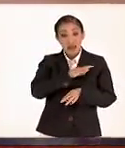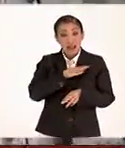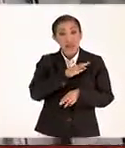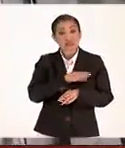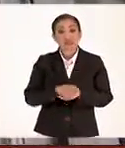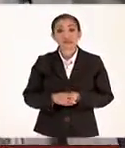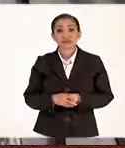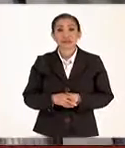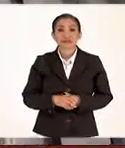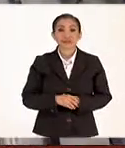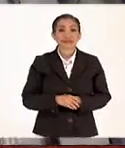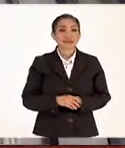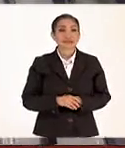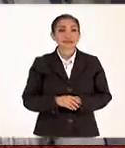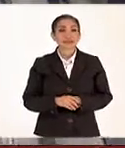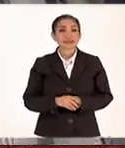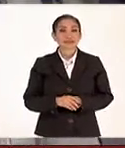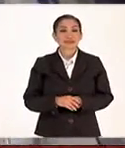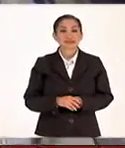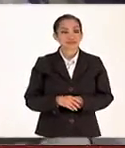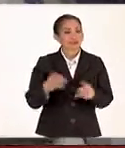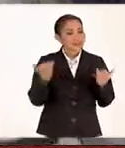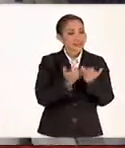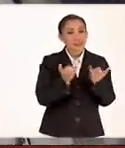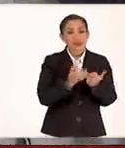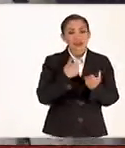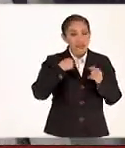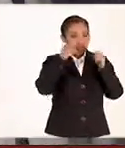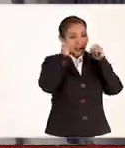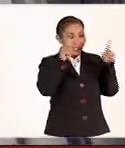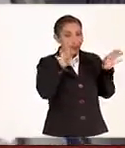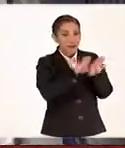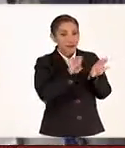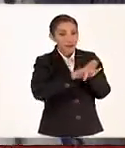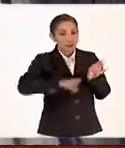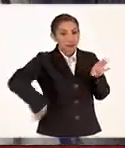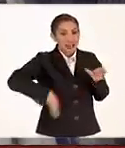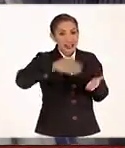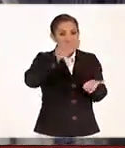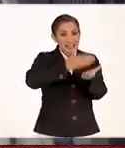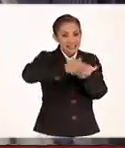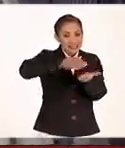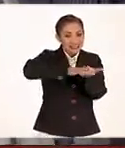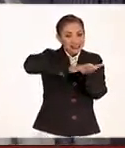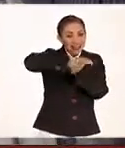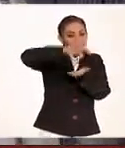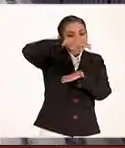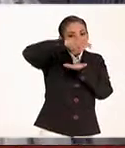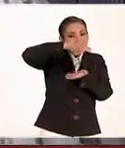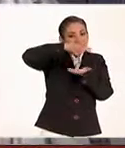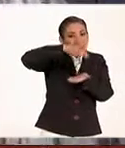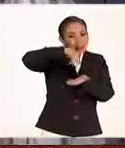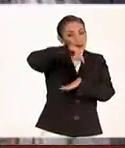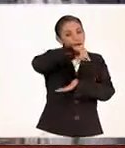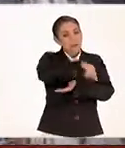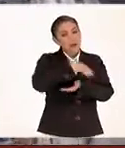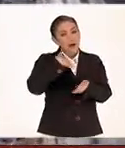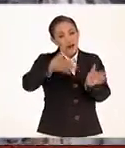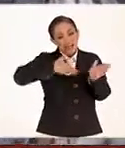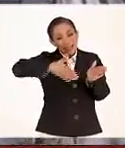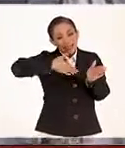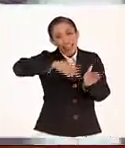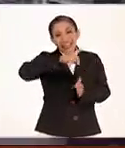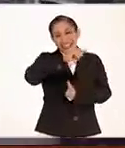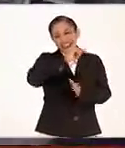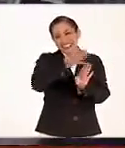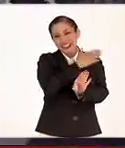mucho que a mí pues le sorprendía como le digo el taco no nos tocó cocinar la dieta